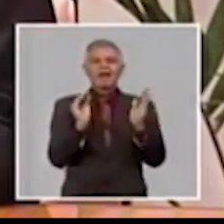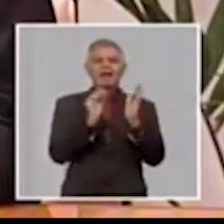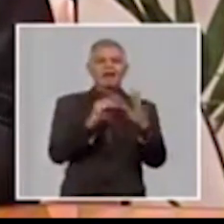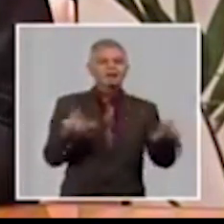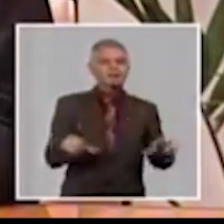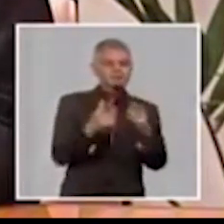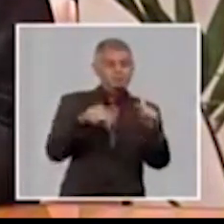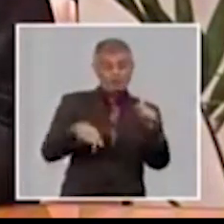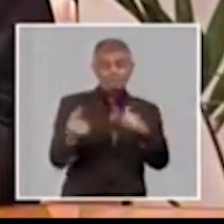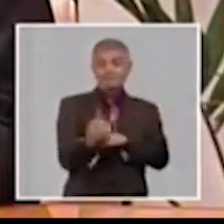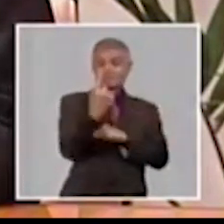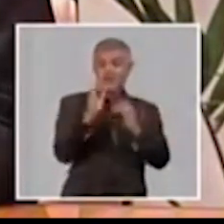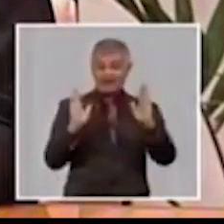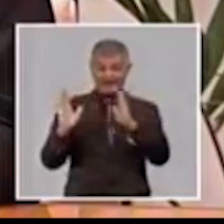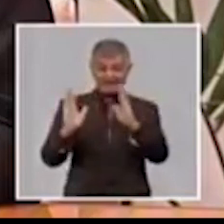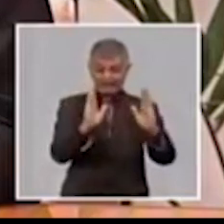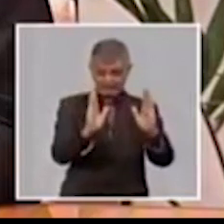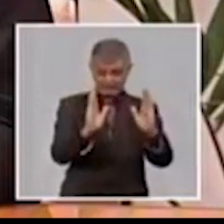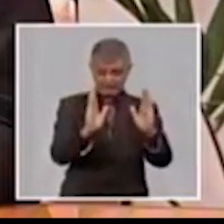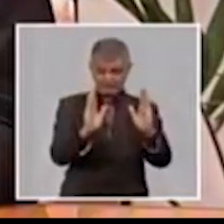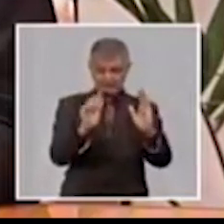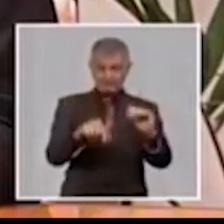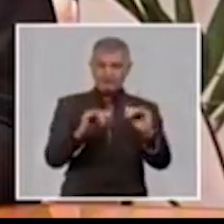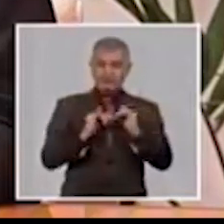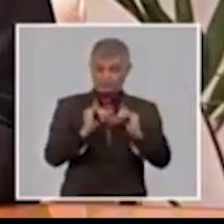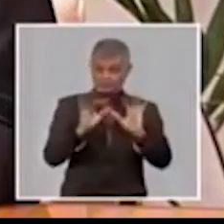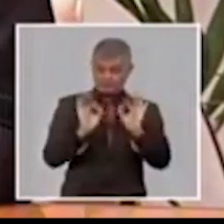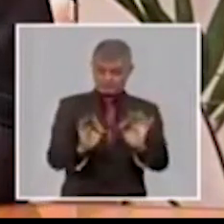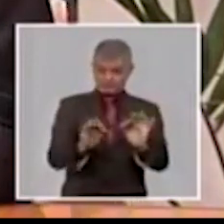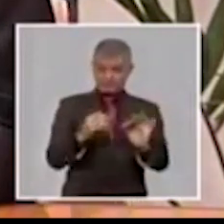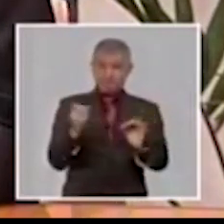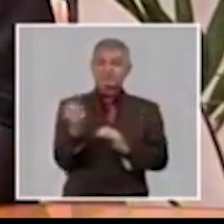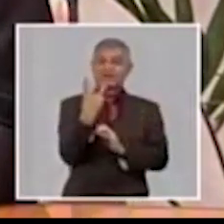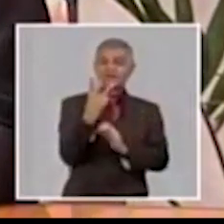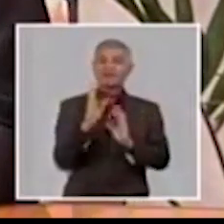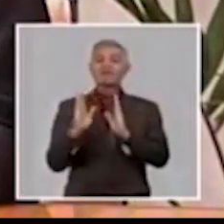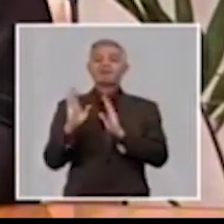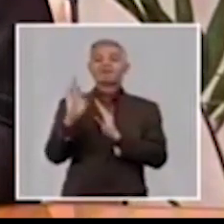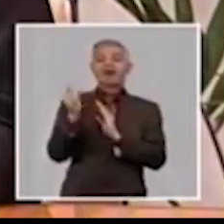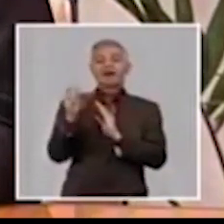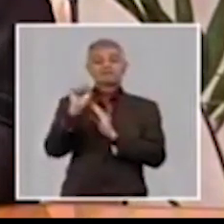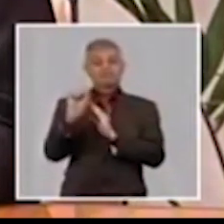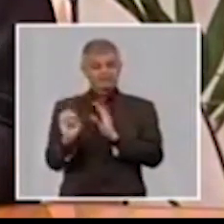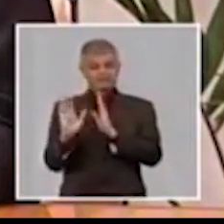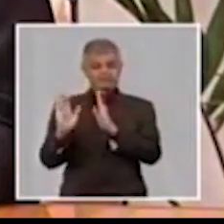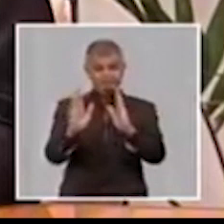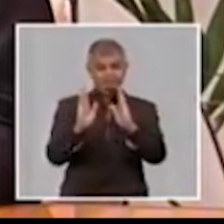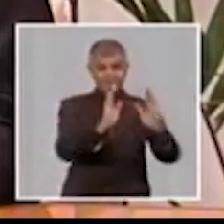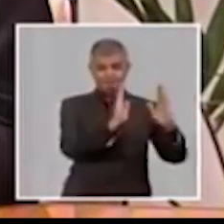esta primera etapa que se está informando y cada una de las 3 fases que la integra